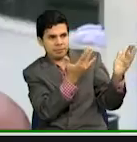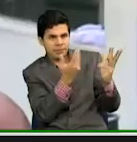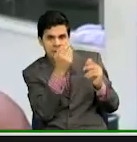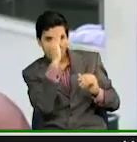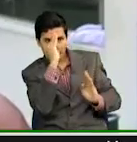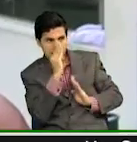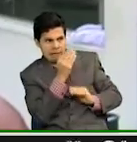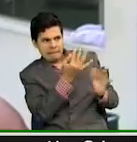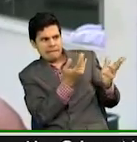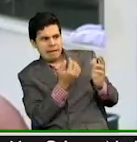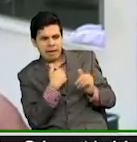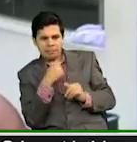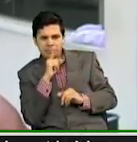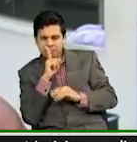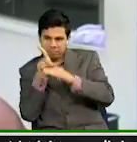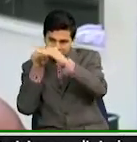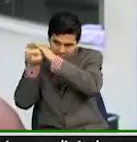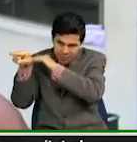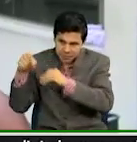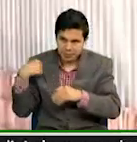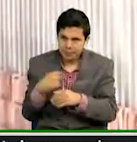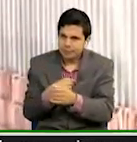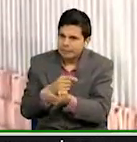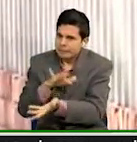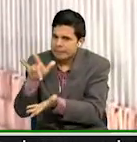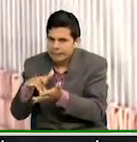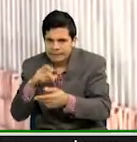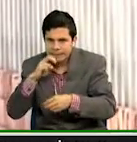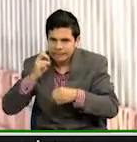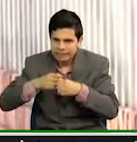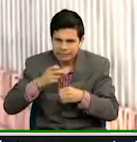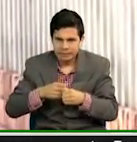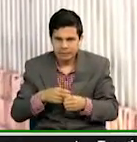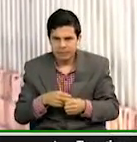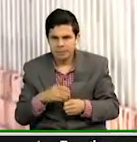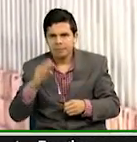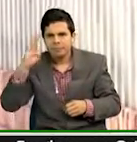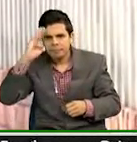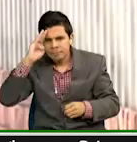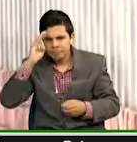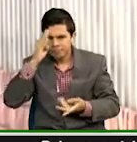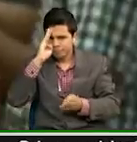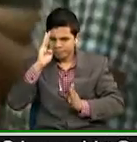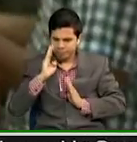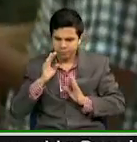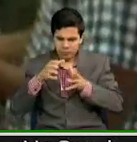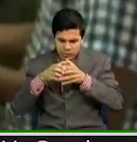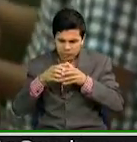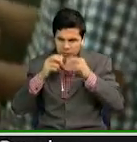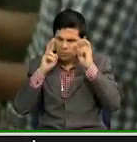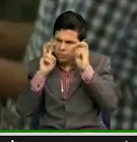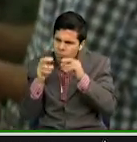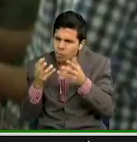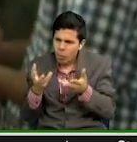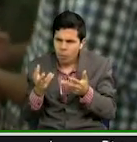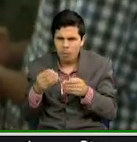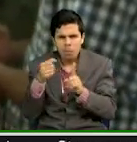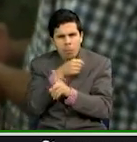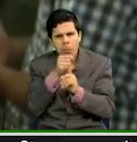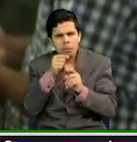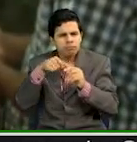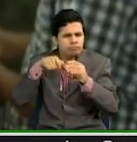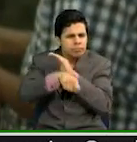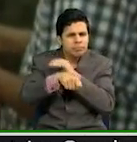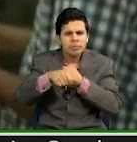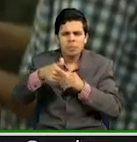traspasan la frontera y demás se nos dificulta el trabajo tanto policía como el ejército adelantan investigaciones sobre esos dos hechos violentos